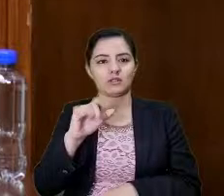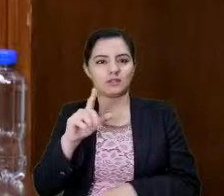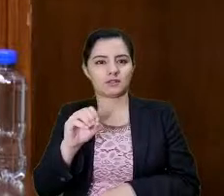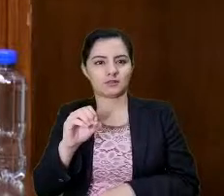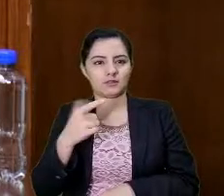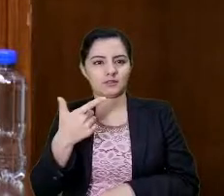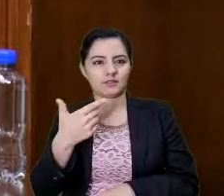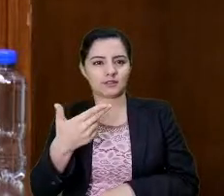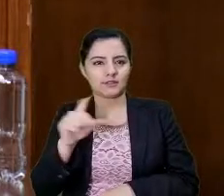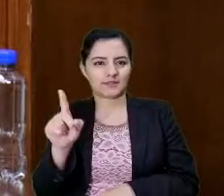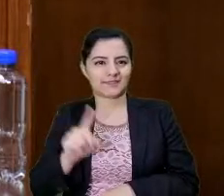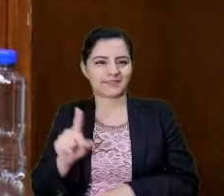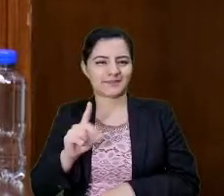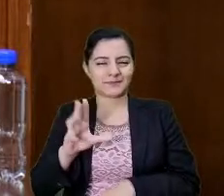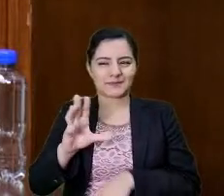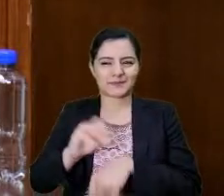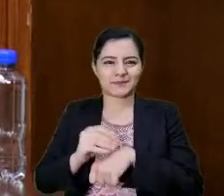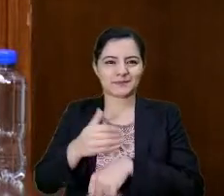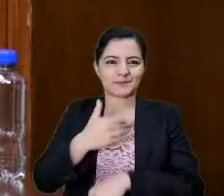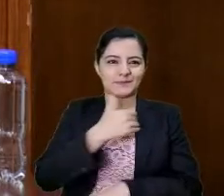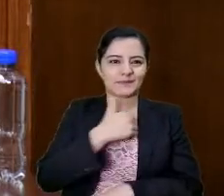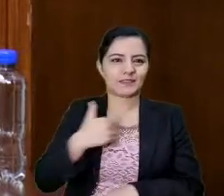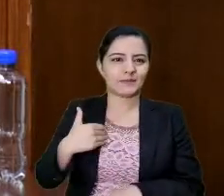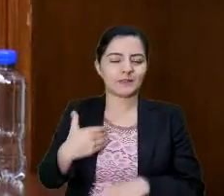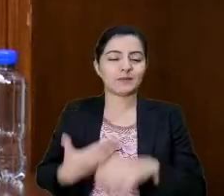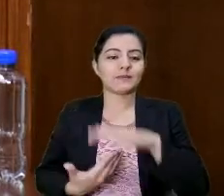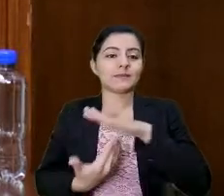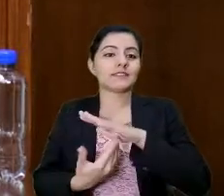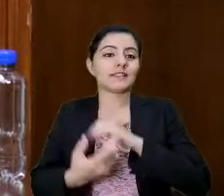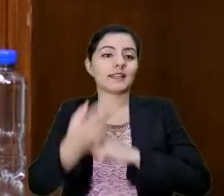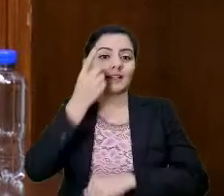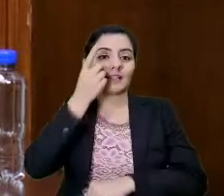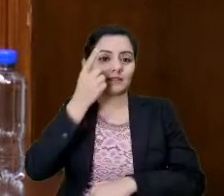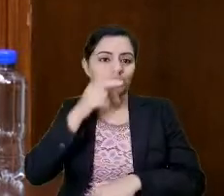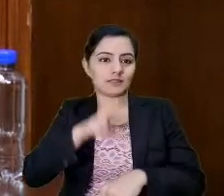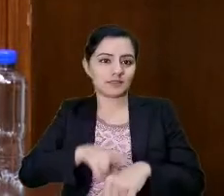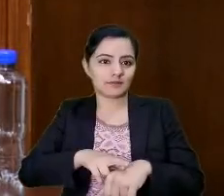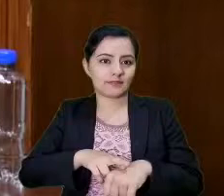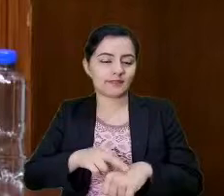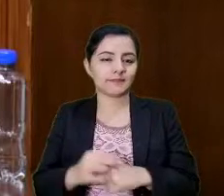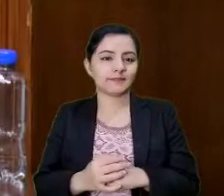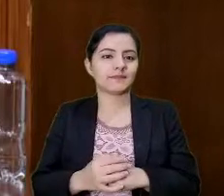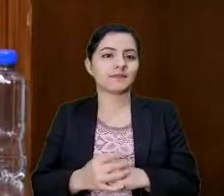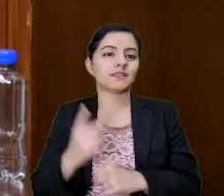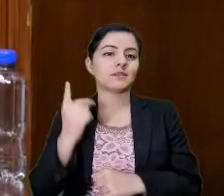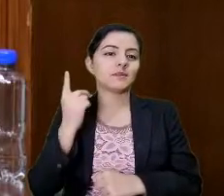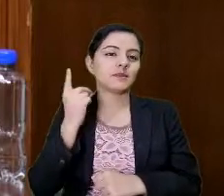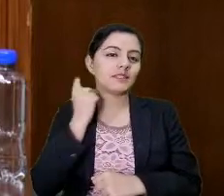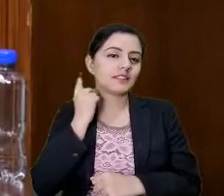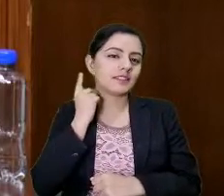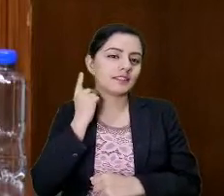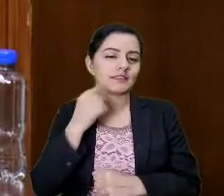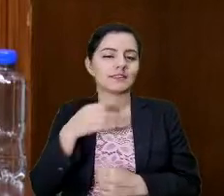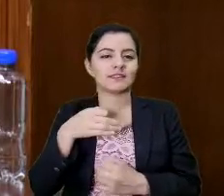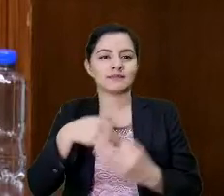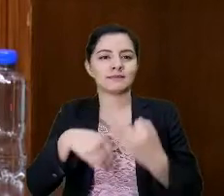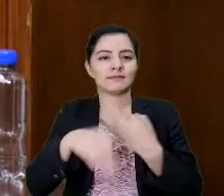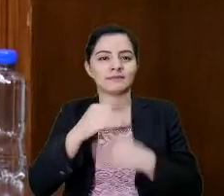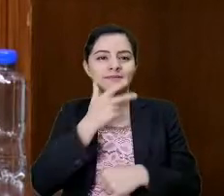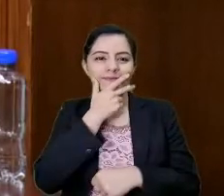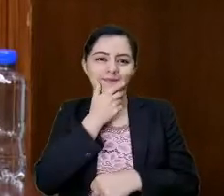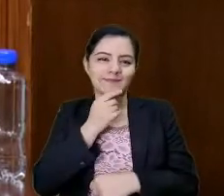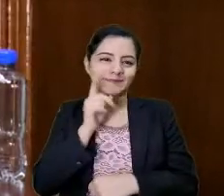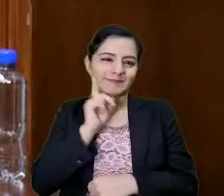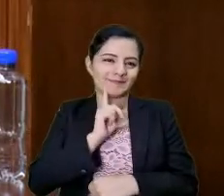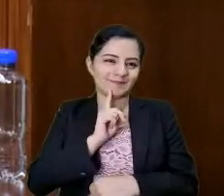de la mesa directiva, de nuestros diputadas, diputados, de